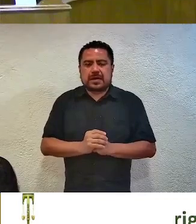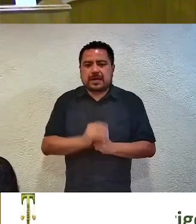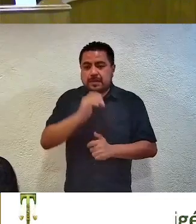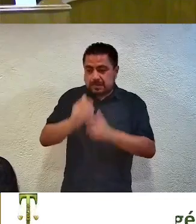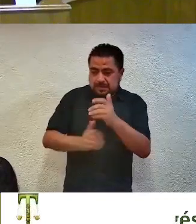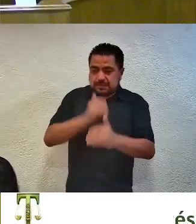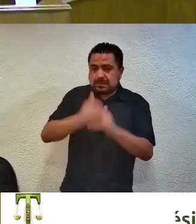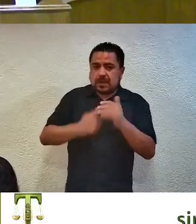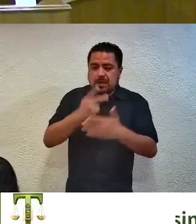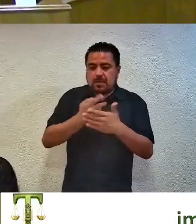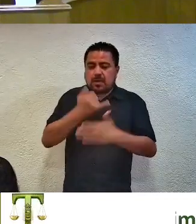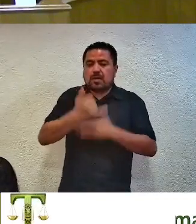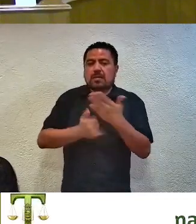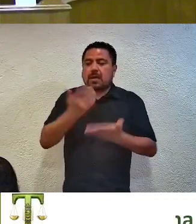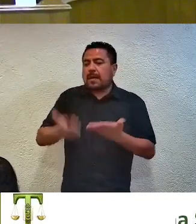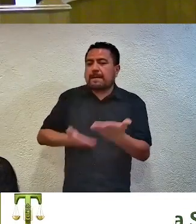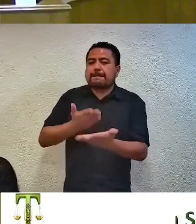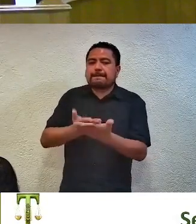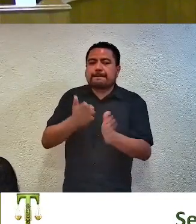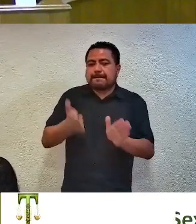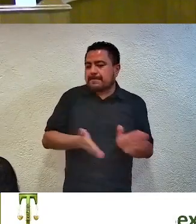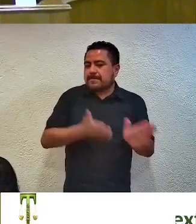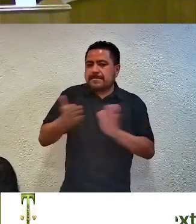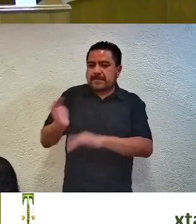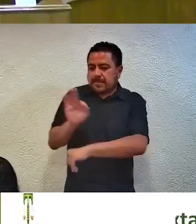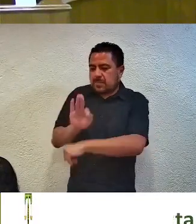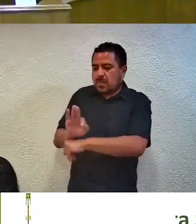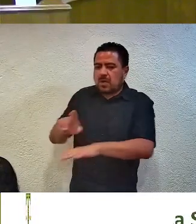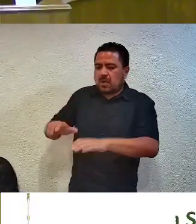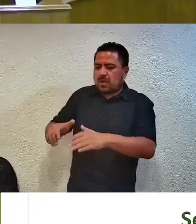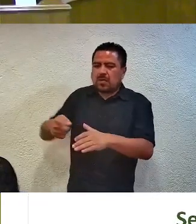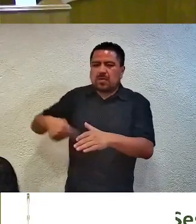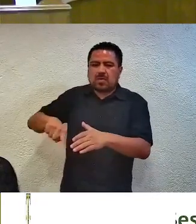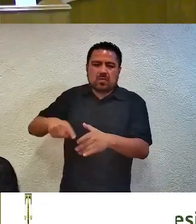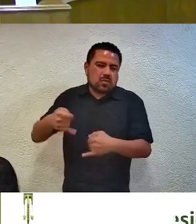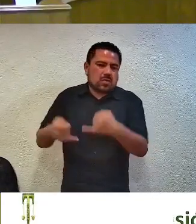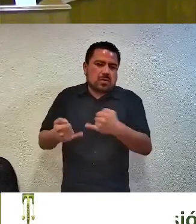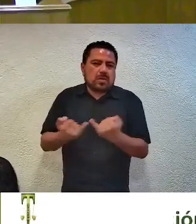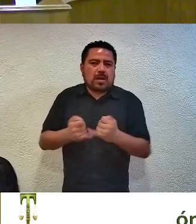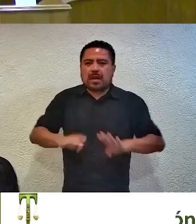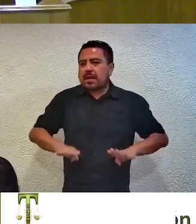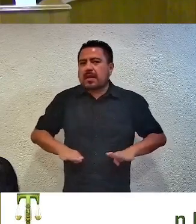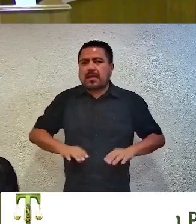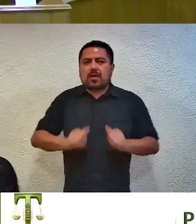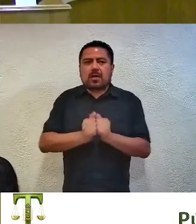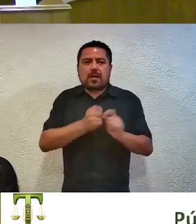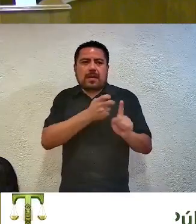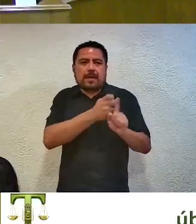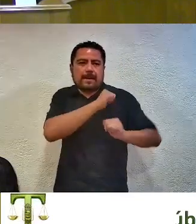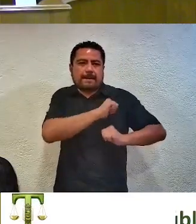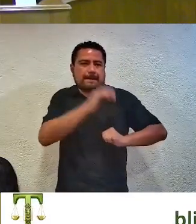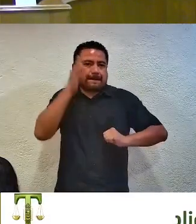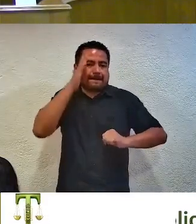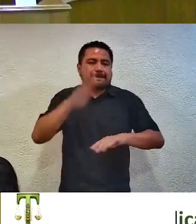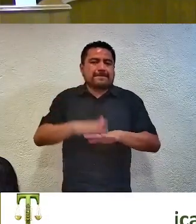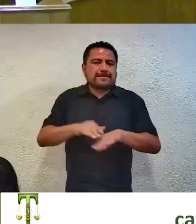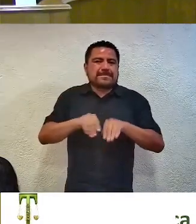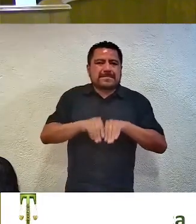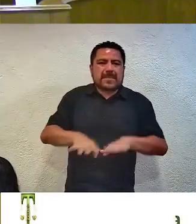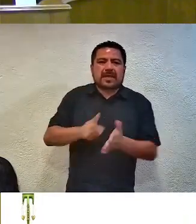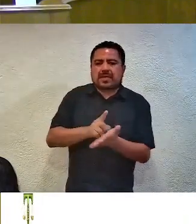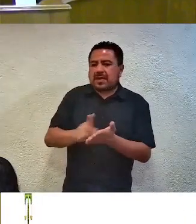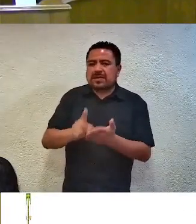Finalmente, el proyecto propone ampliar la protección a grupos en situación jurídica concreta similares, ello con base en el criterio de maximización de los